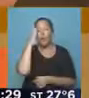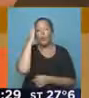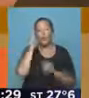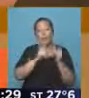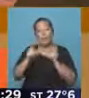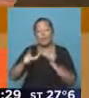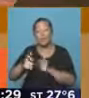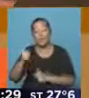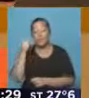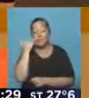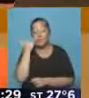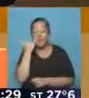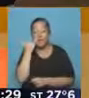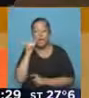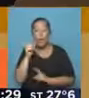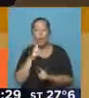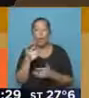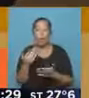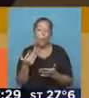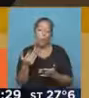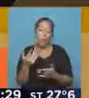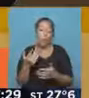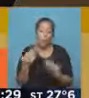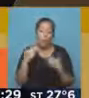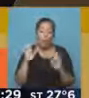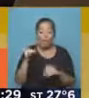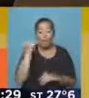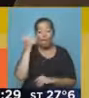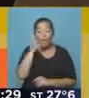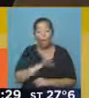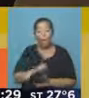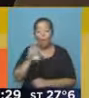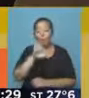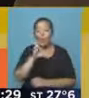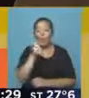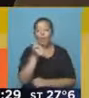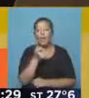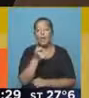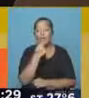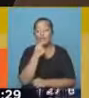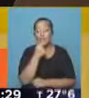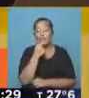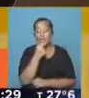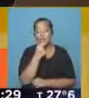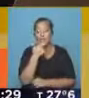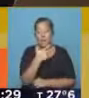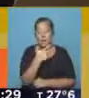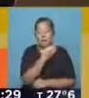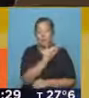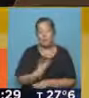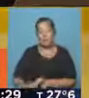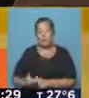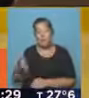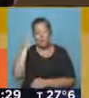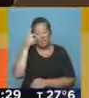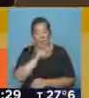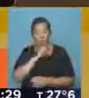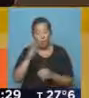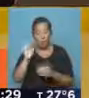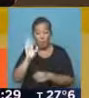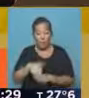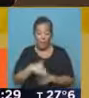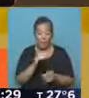que algún en algún sentido lo logra es un ecuador que si hubo un derrocamiento de tres presidentes en menos de una década correa